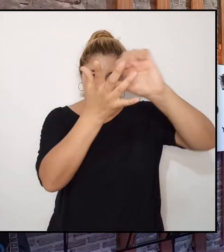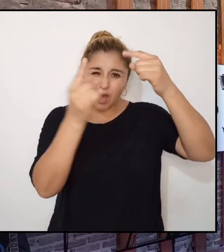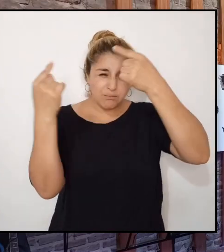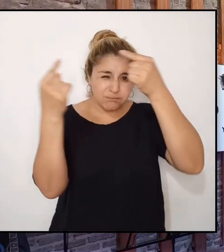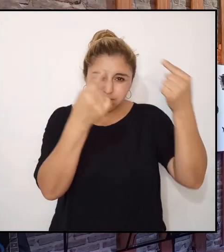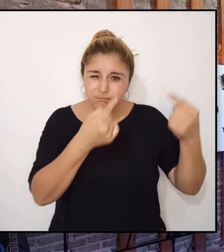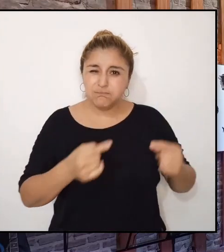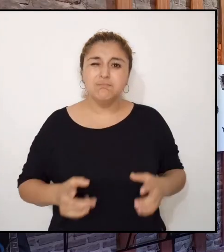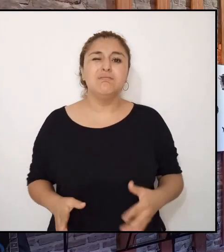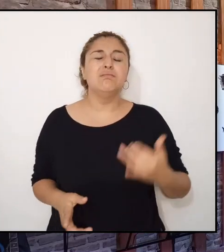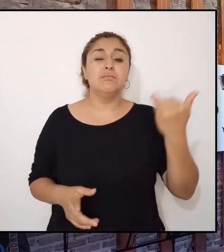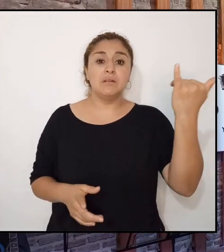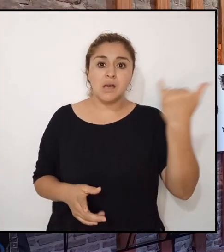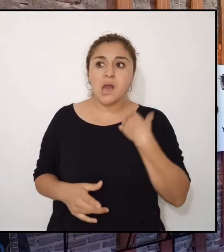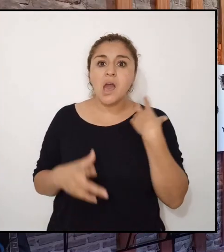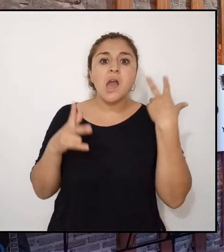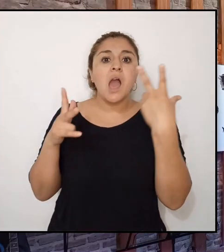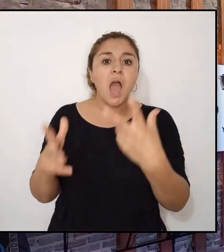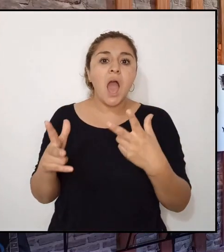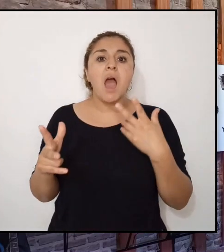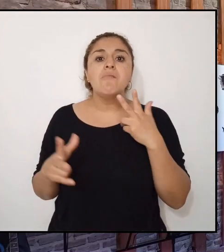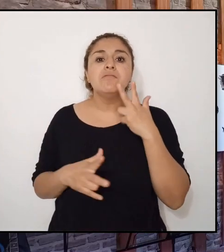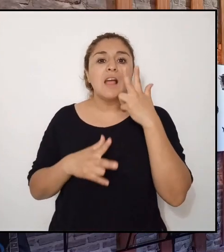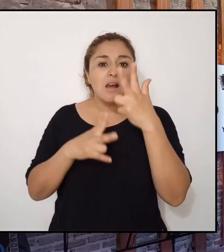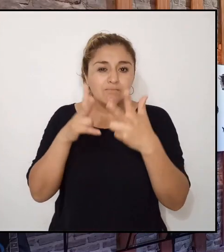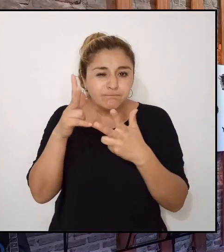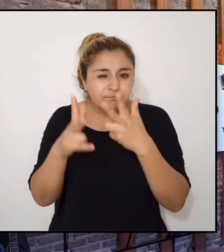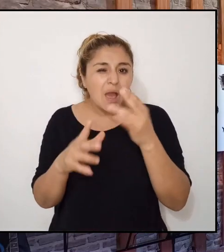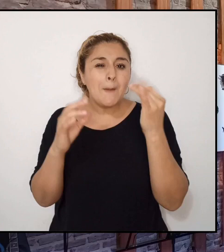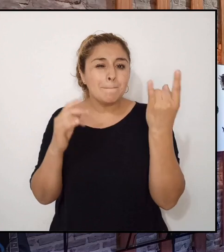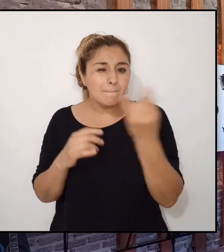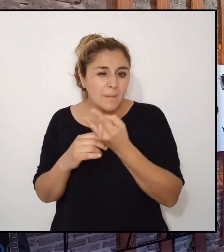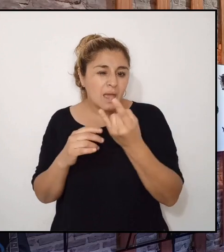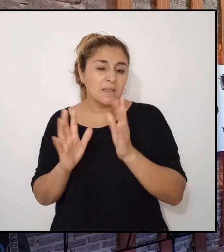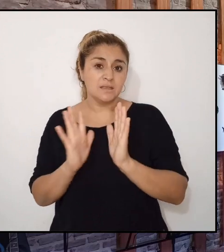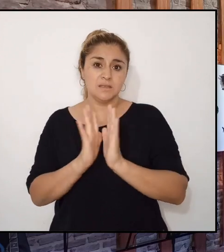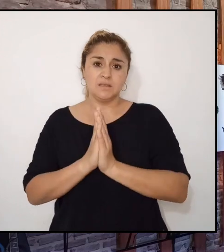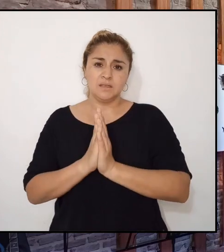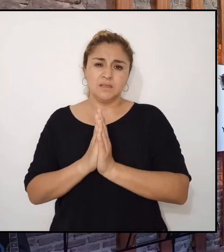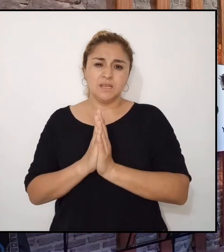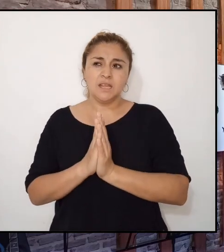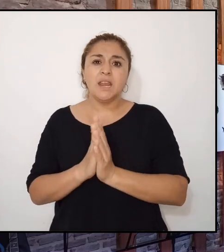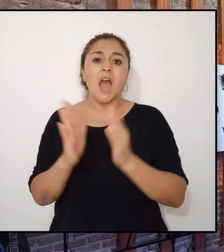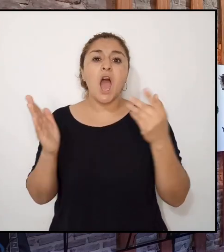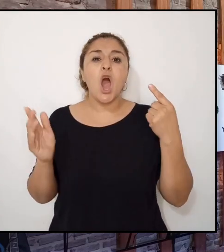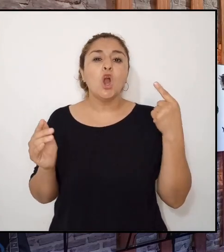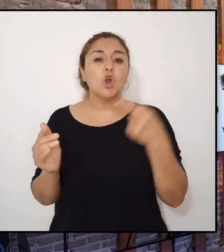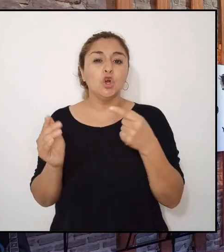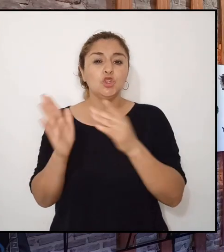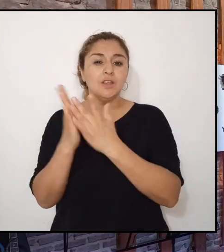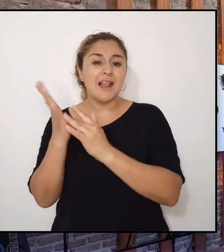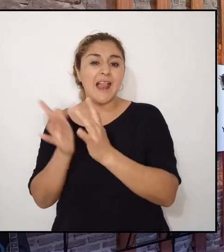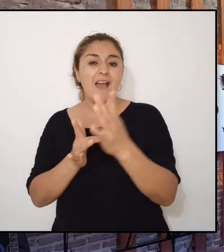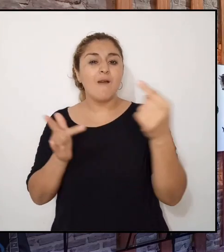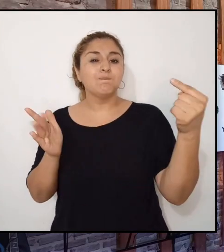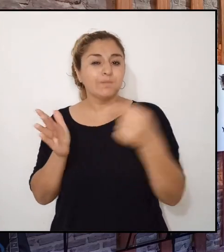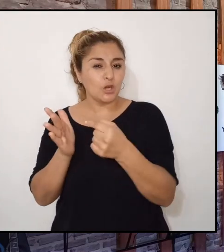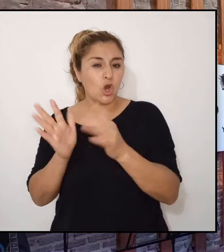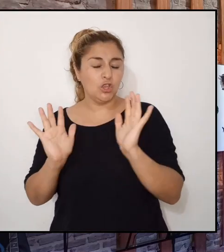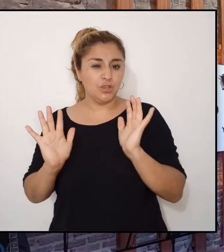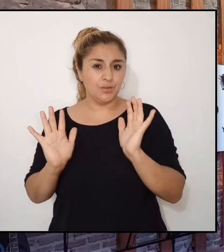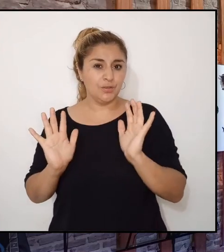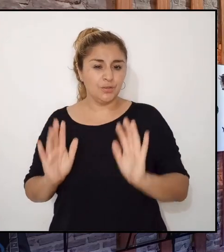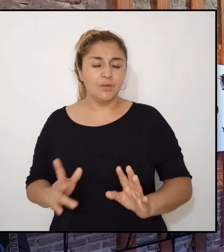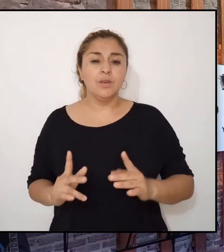falta de conocimiento de la palabra de Dios. Y si no conocemos bien la palabra de Dios, no conocemos tan bien tampoco a Dios,